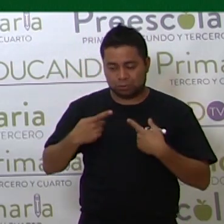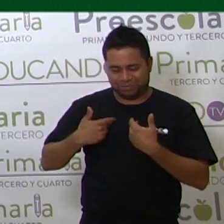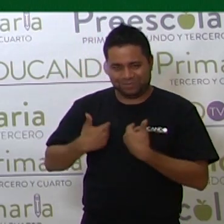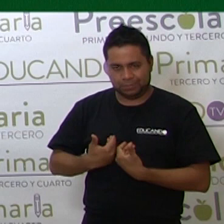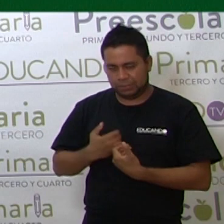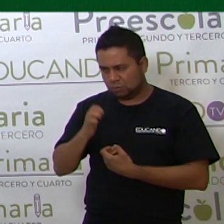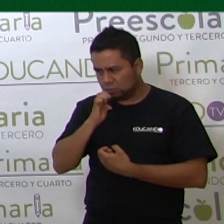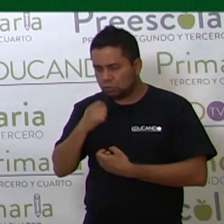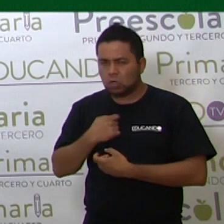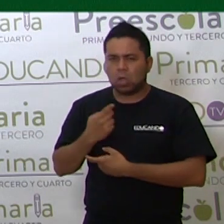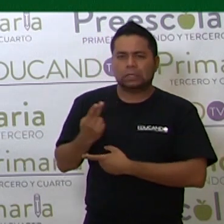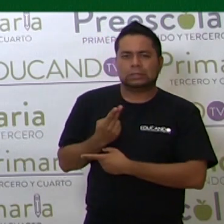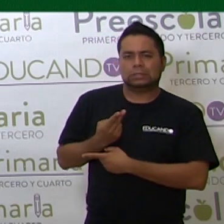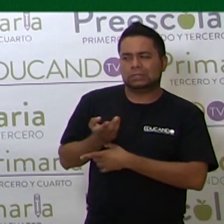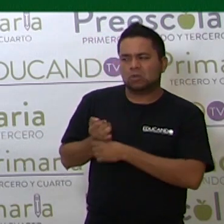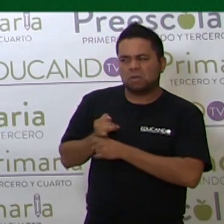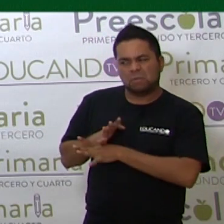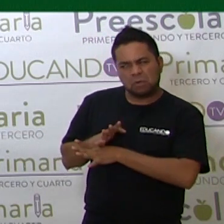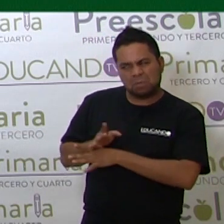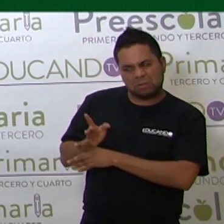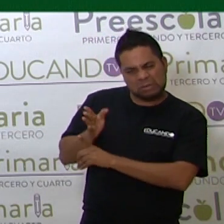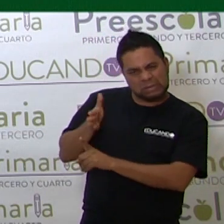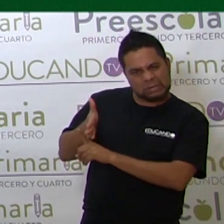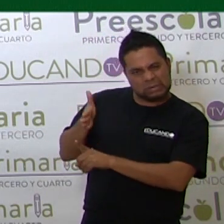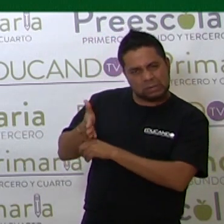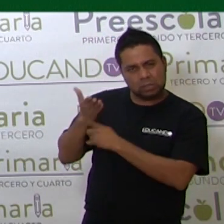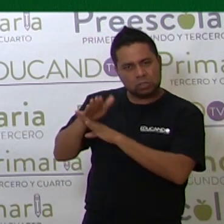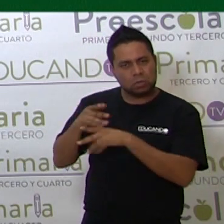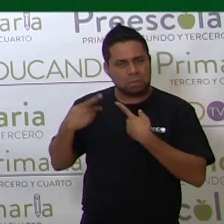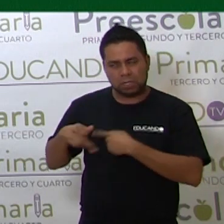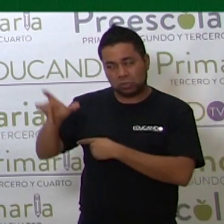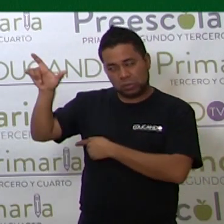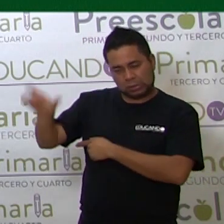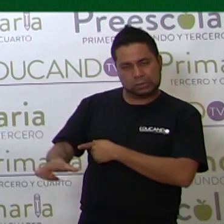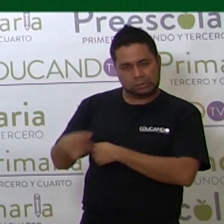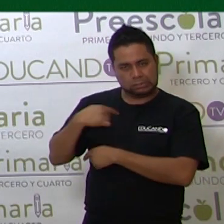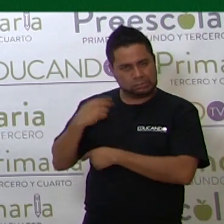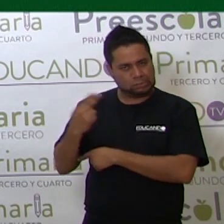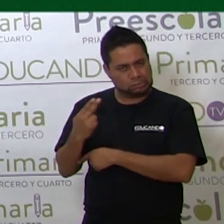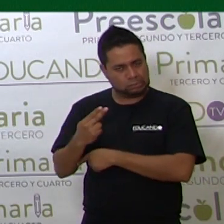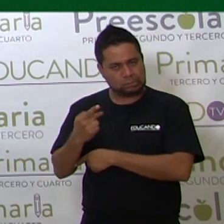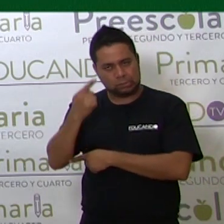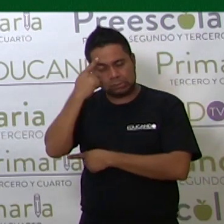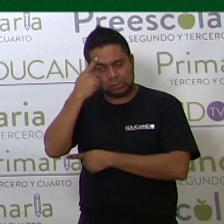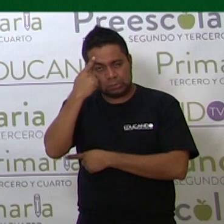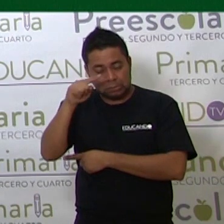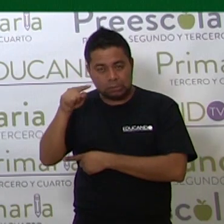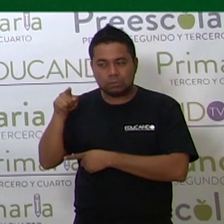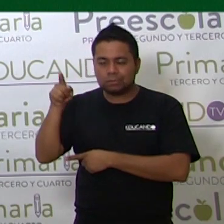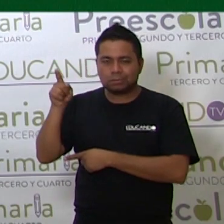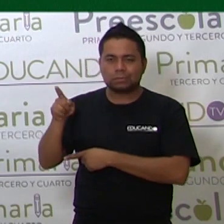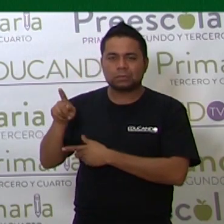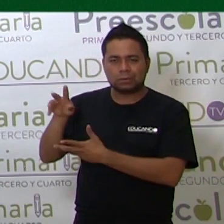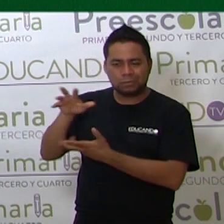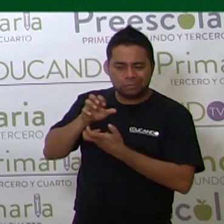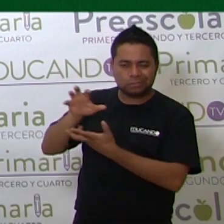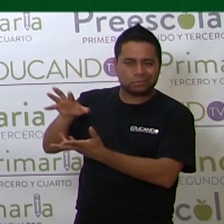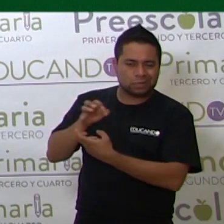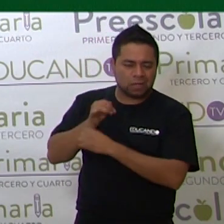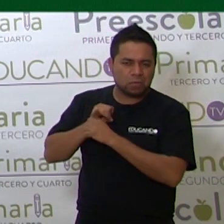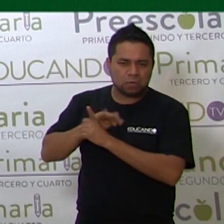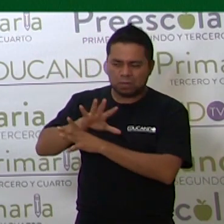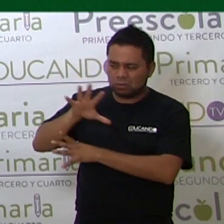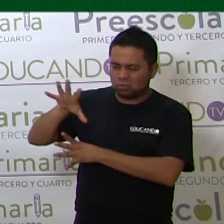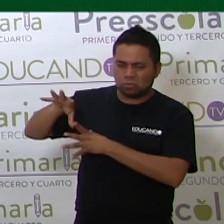necesita obtener una información específica de una persona para que así se pueda captar la mayor cantidad